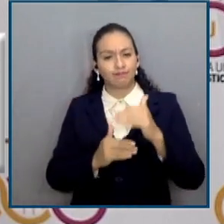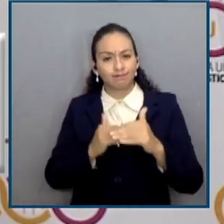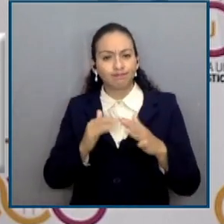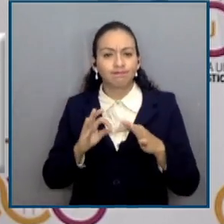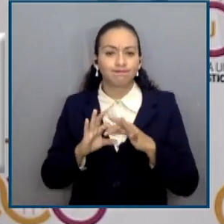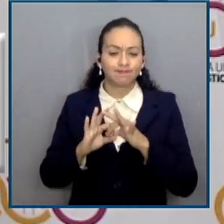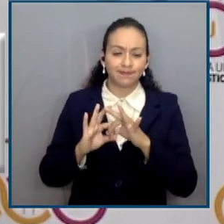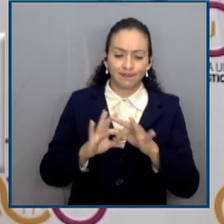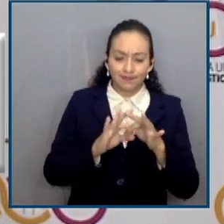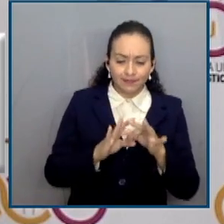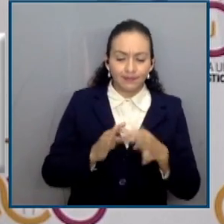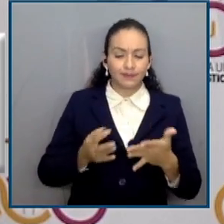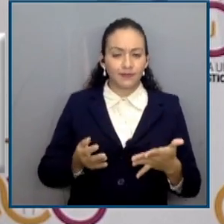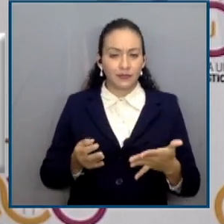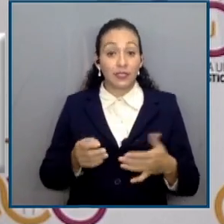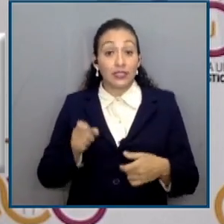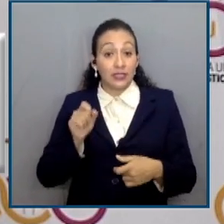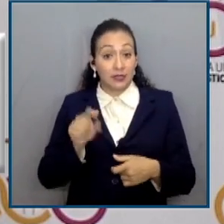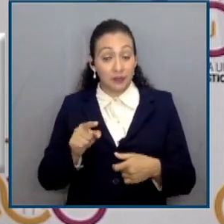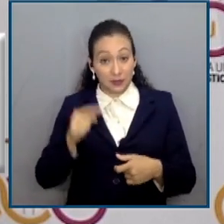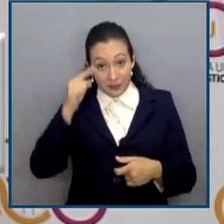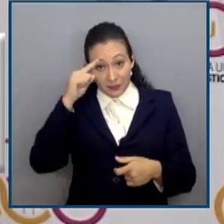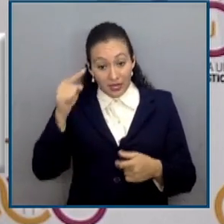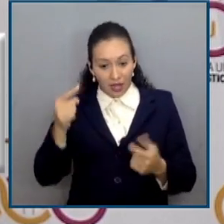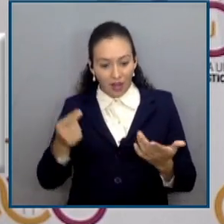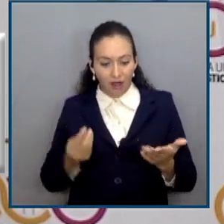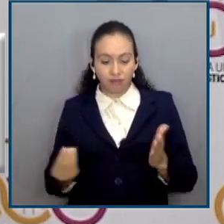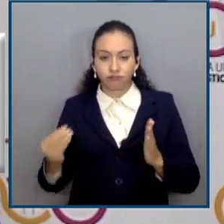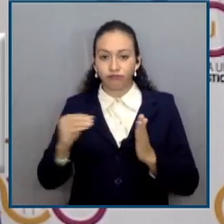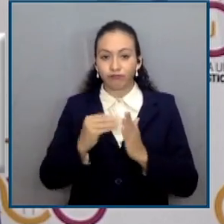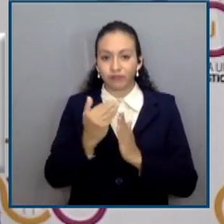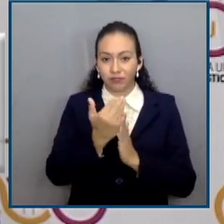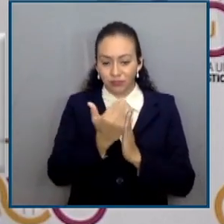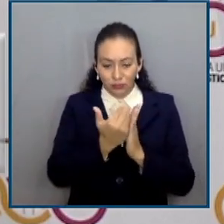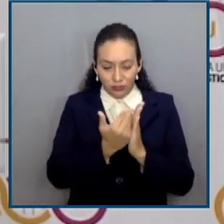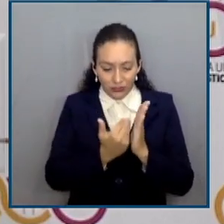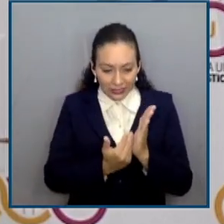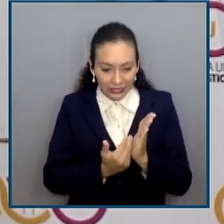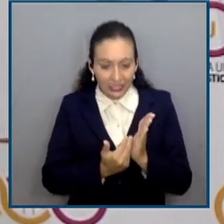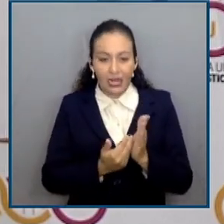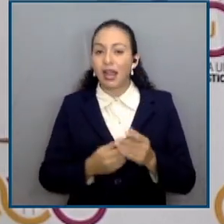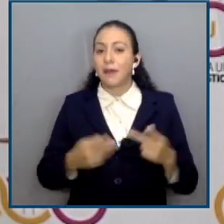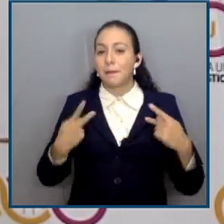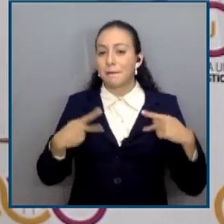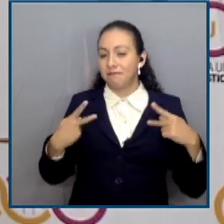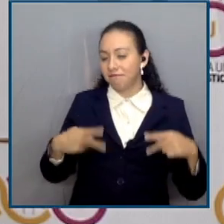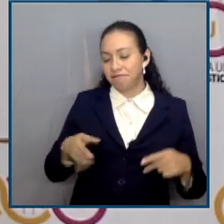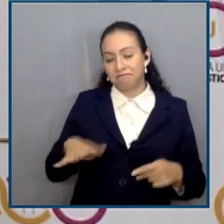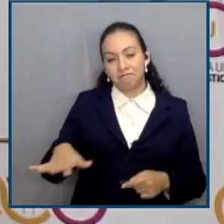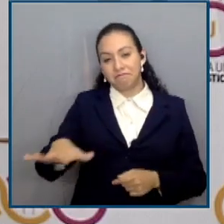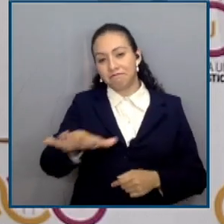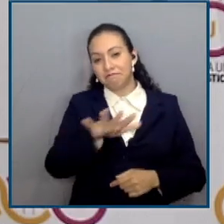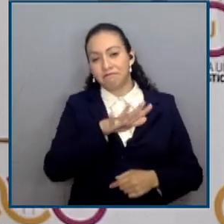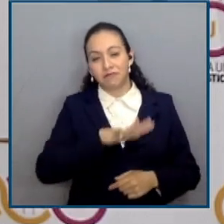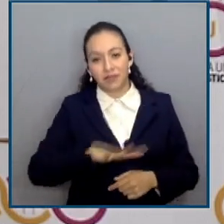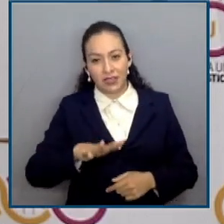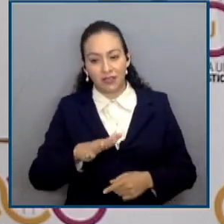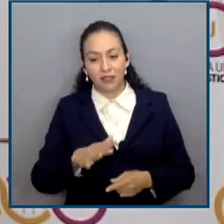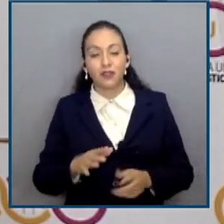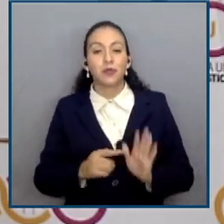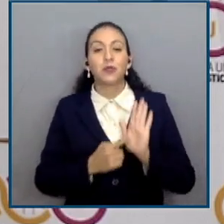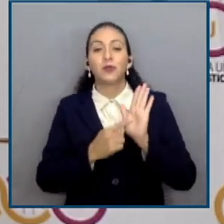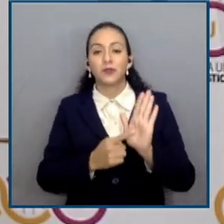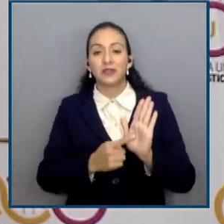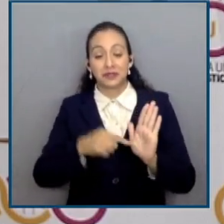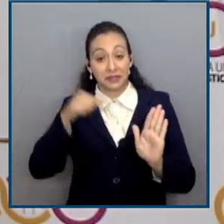y desde luego de proporcionar a todas y a todos una garantía de que sus derechos serán respetados